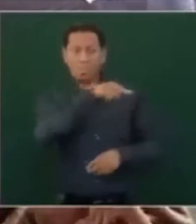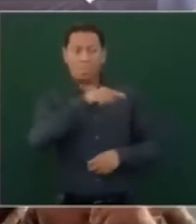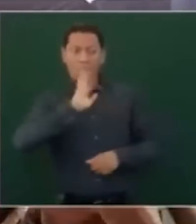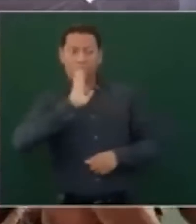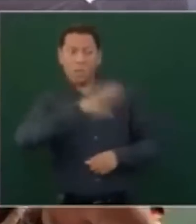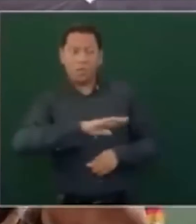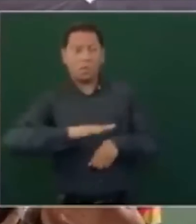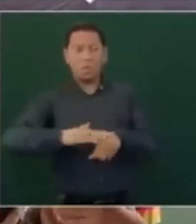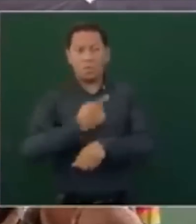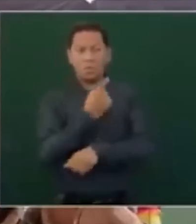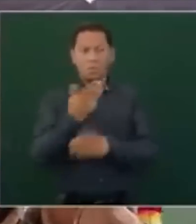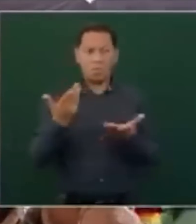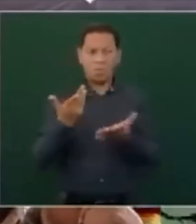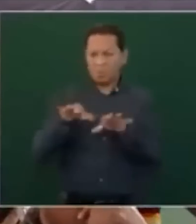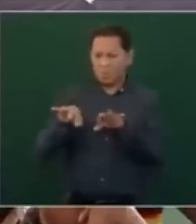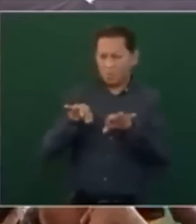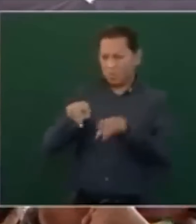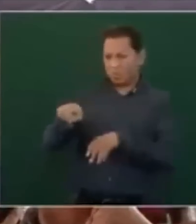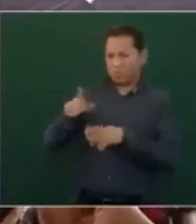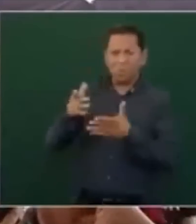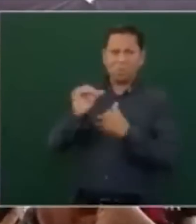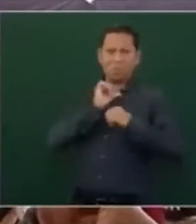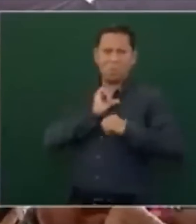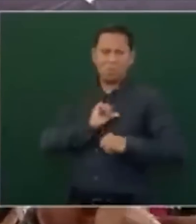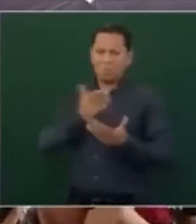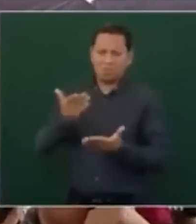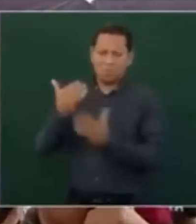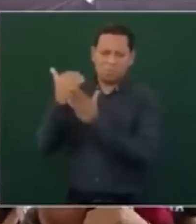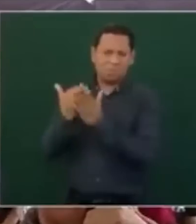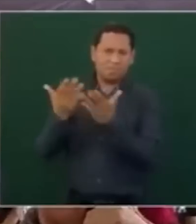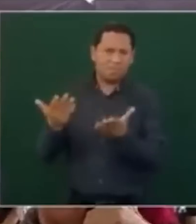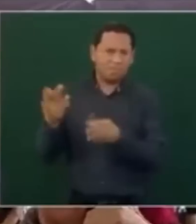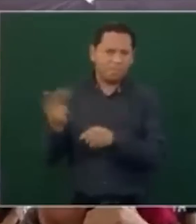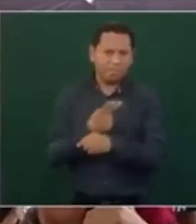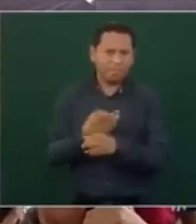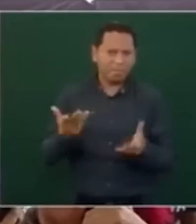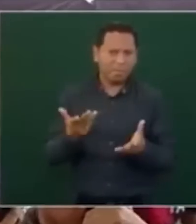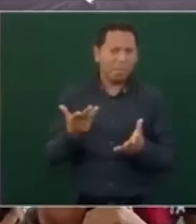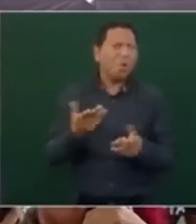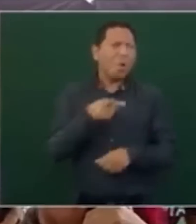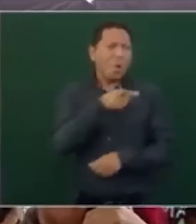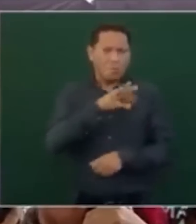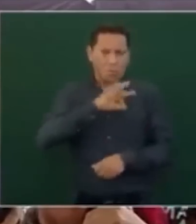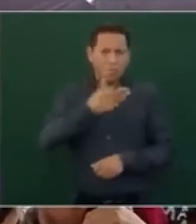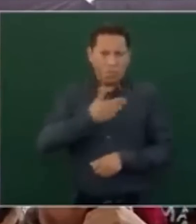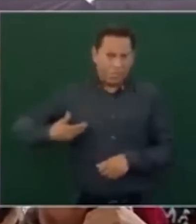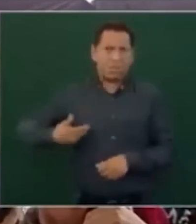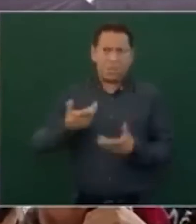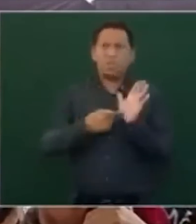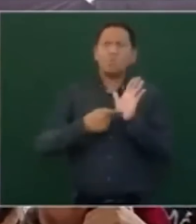echar abajo pues el trabajo del legislativo. Entonces, sería mi primera pregunta, ¿por qué no a través de un decreto,